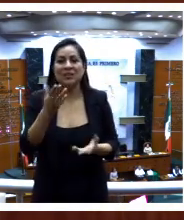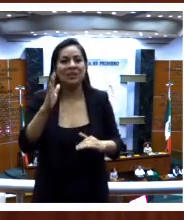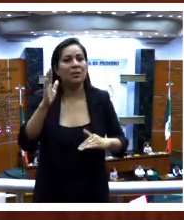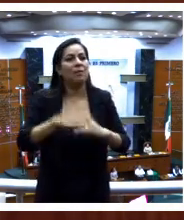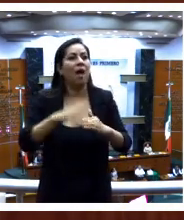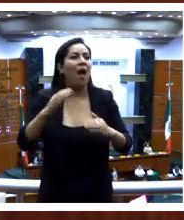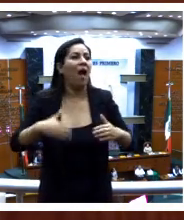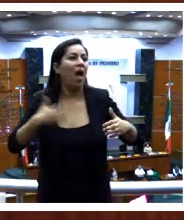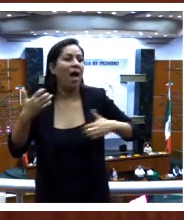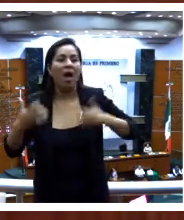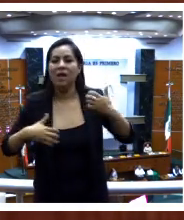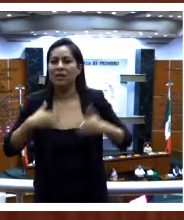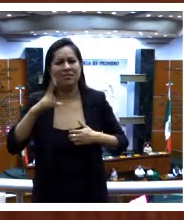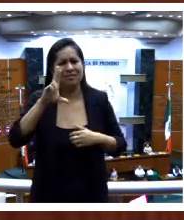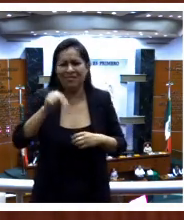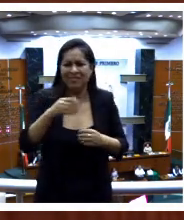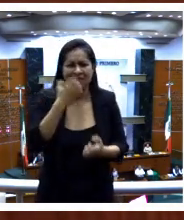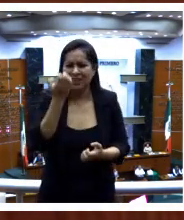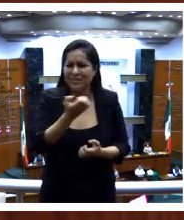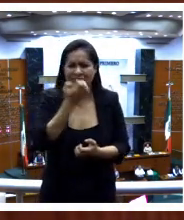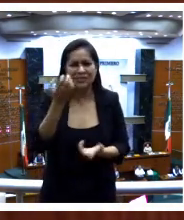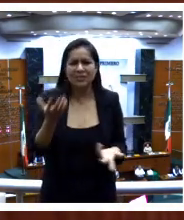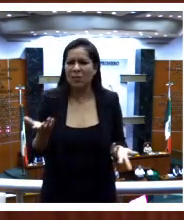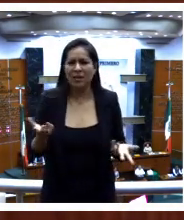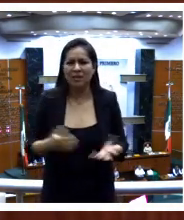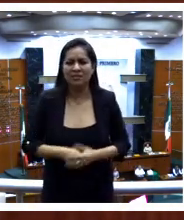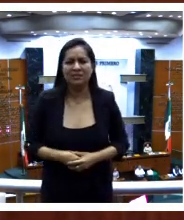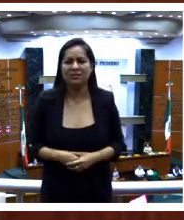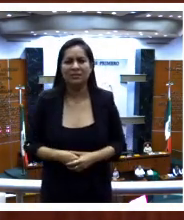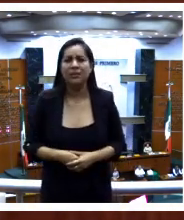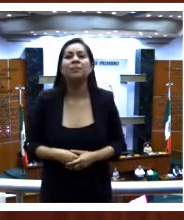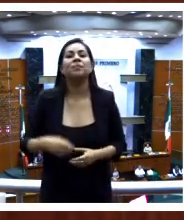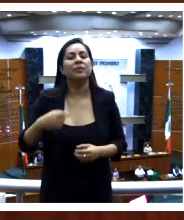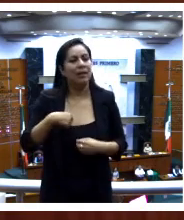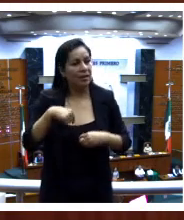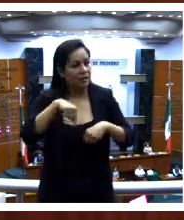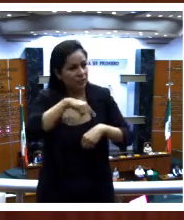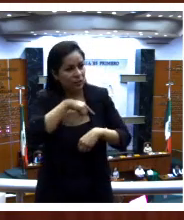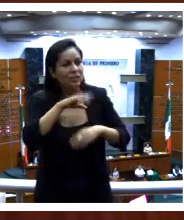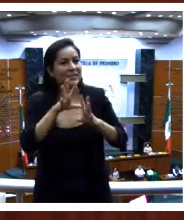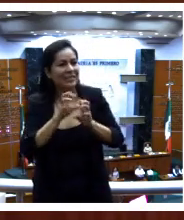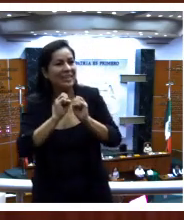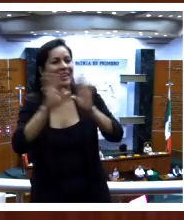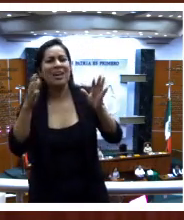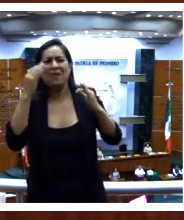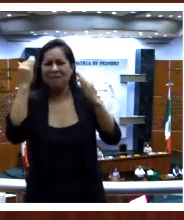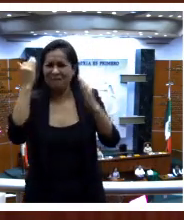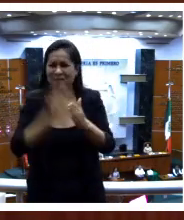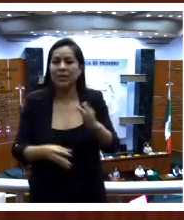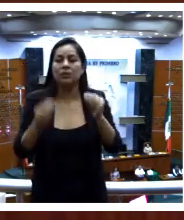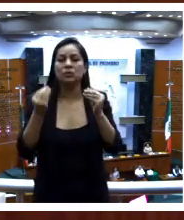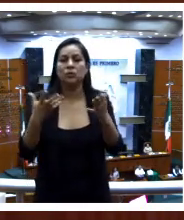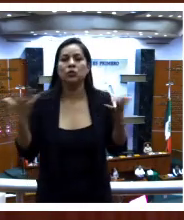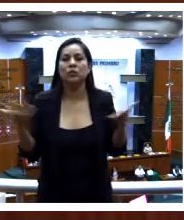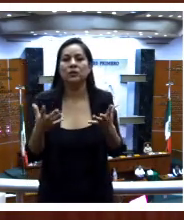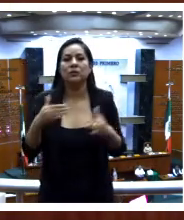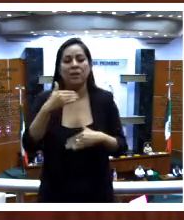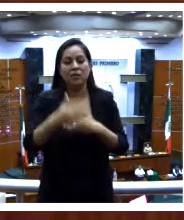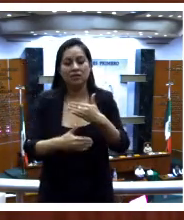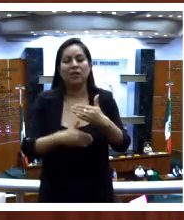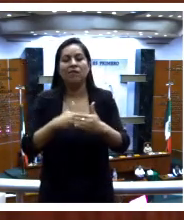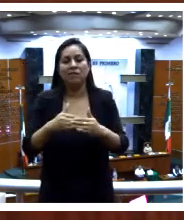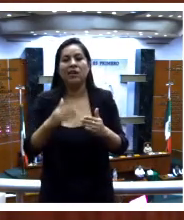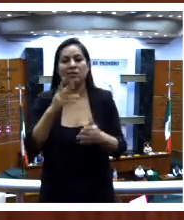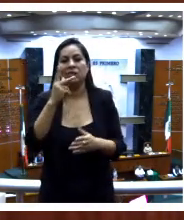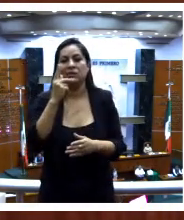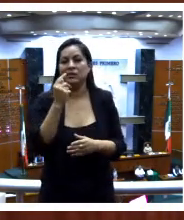sobresalto en los planteles educativos. Nos queda claro que falta mucho por hacer, pero se avanza en